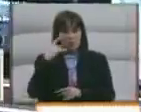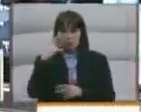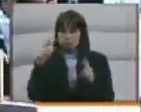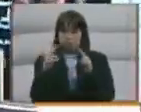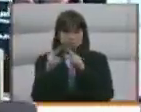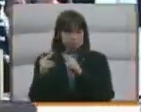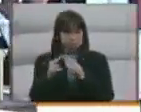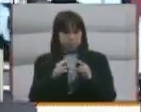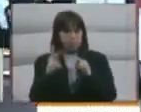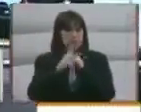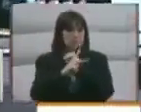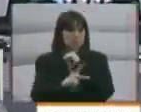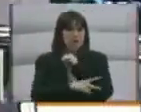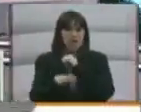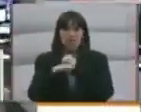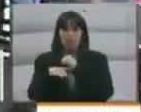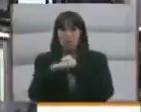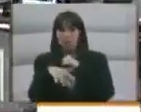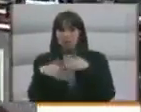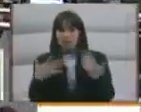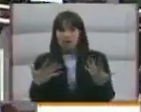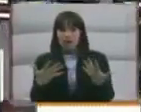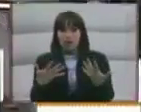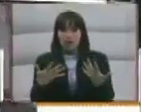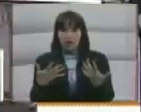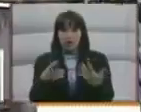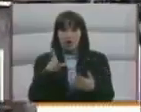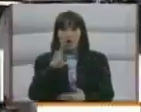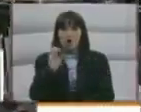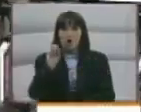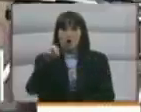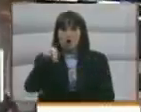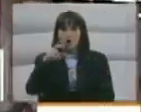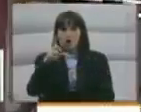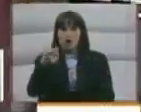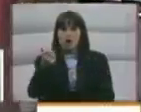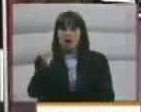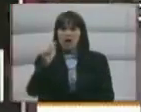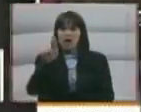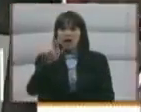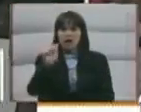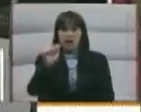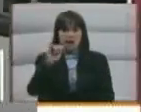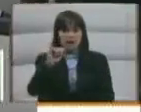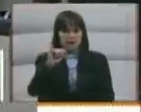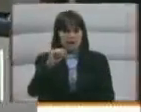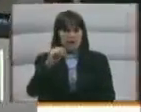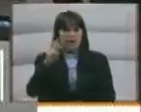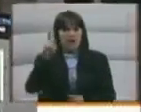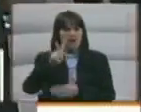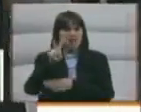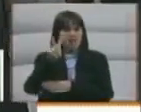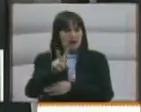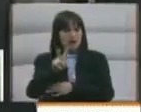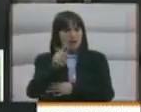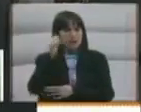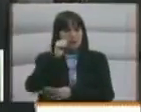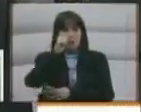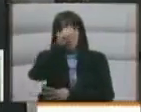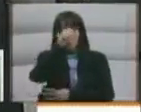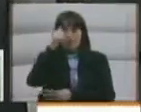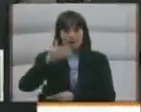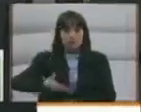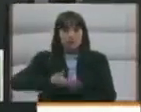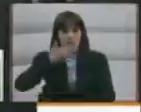ese parque, para los que no conocían, está en Longaray, en el Valle, en el Valle. Por cierto, sábados y domingos hacen tremendo